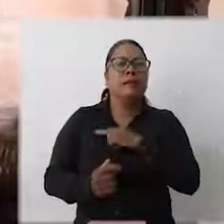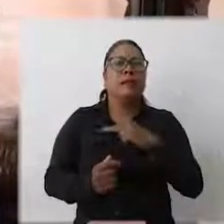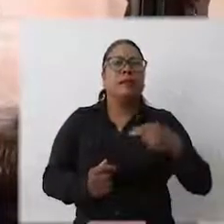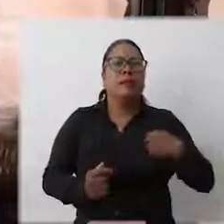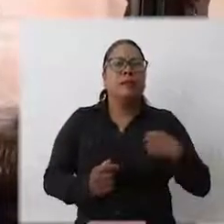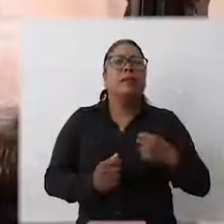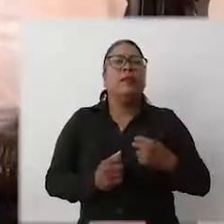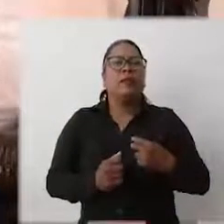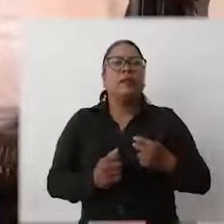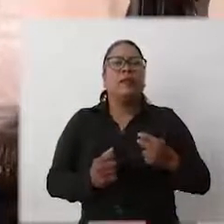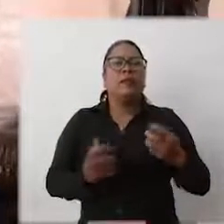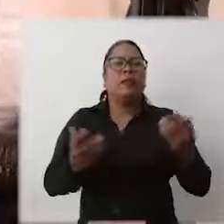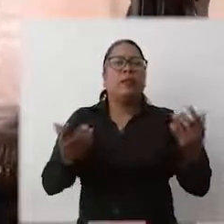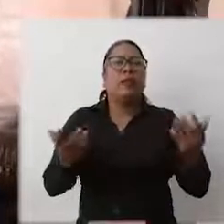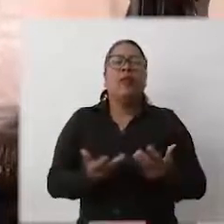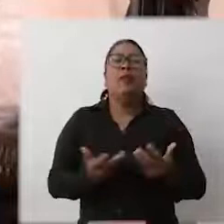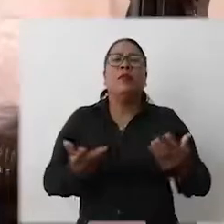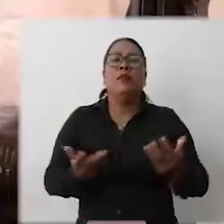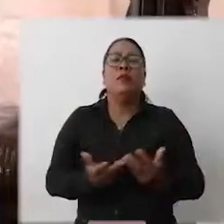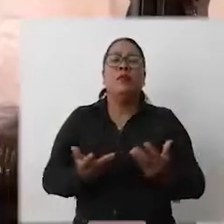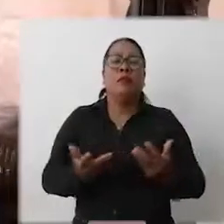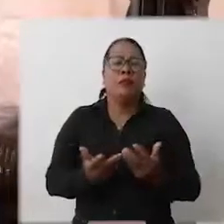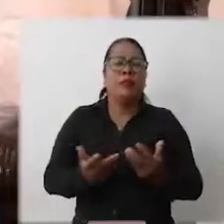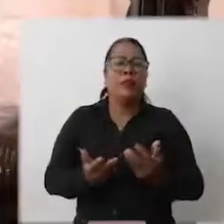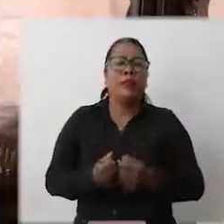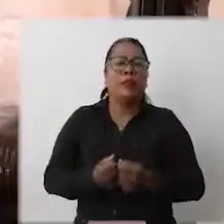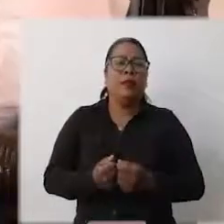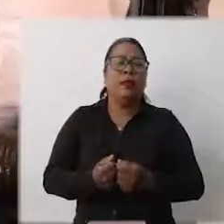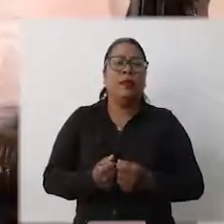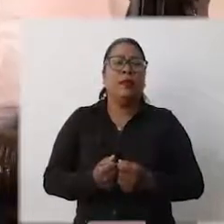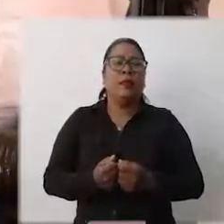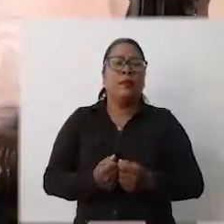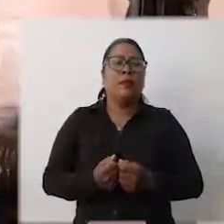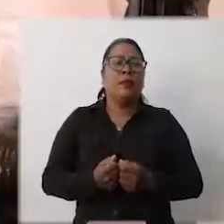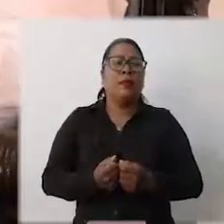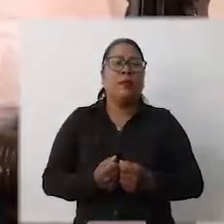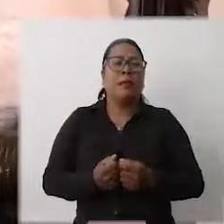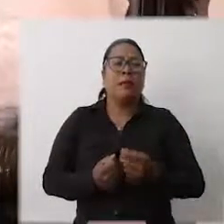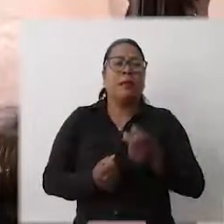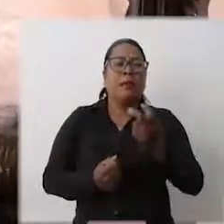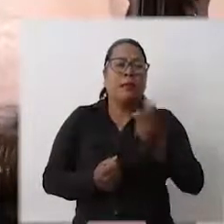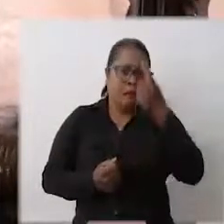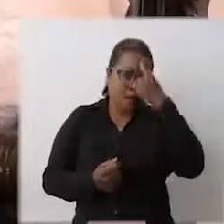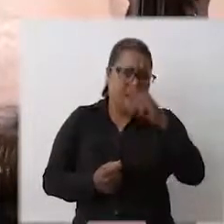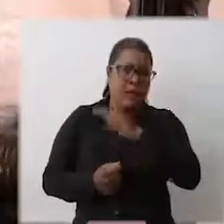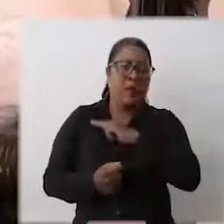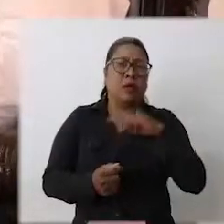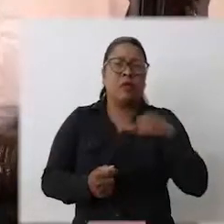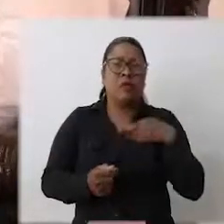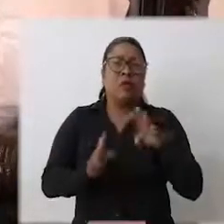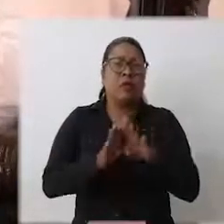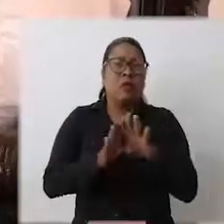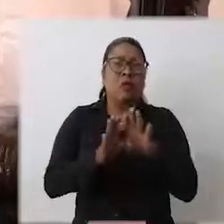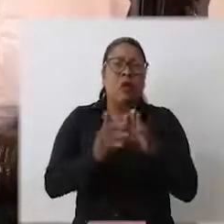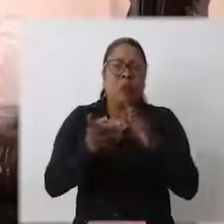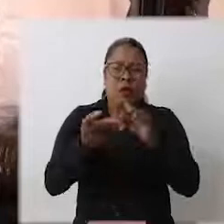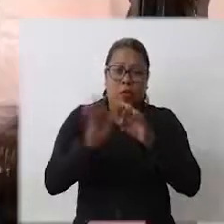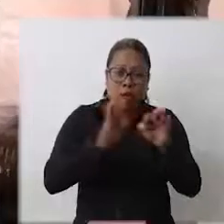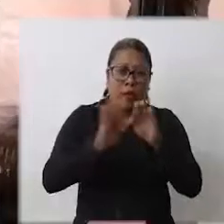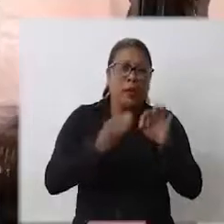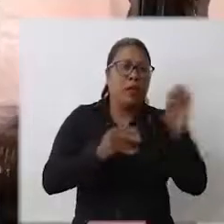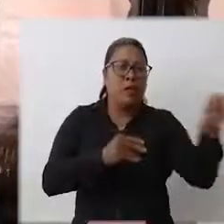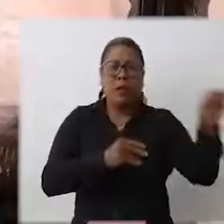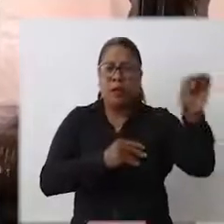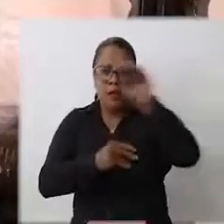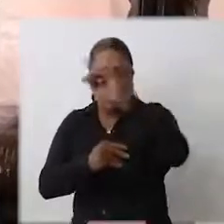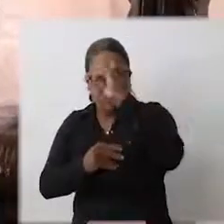que le haga llegar, porque es bien cierto que protección civil se trata de prevenir y